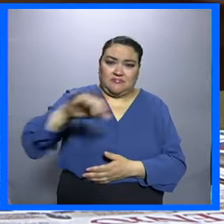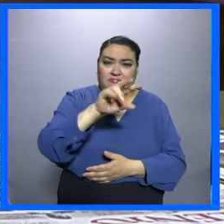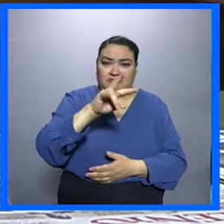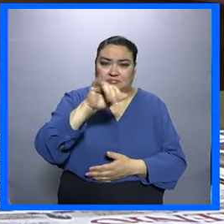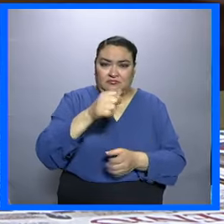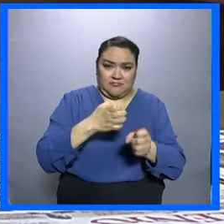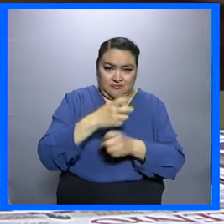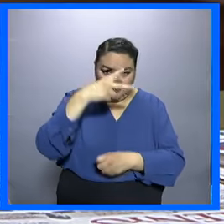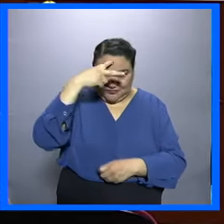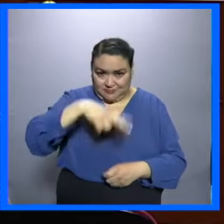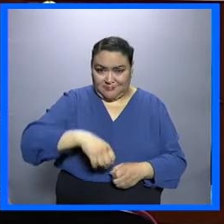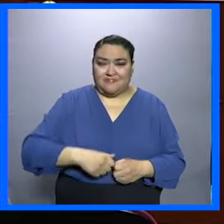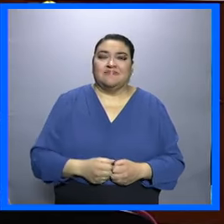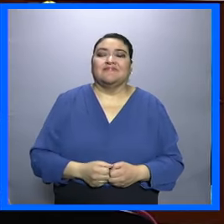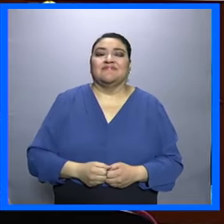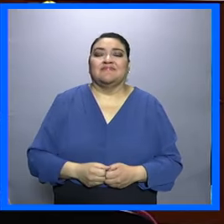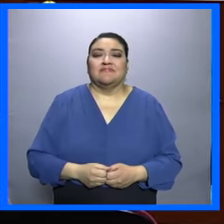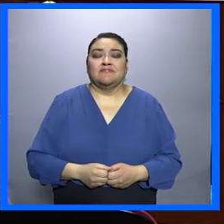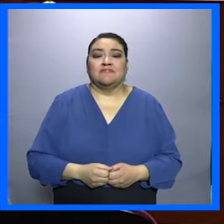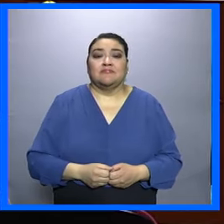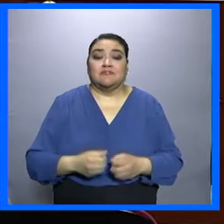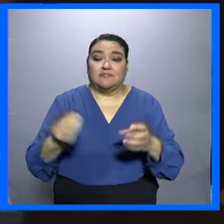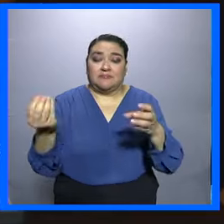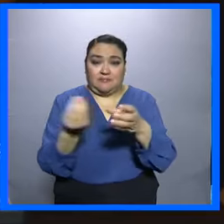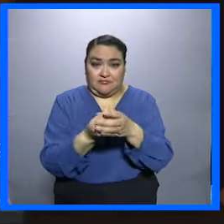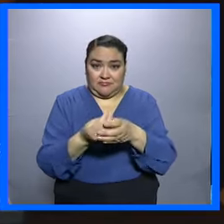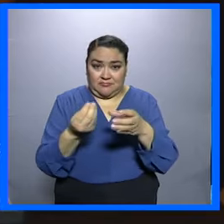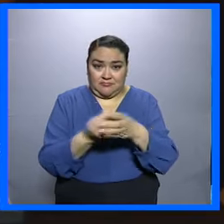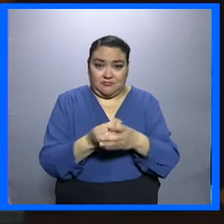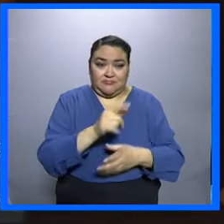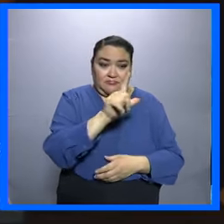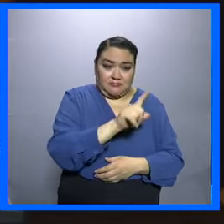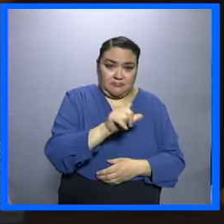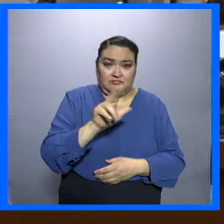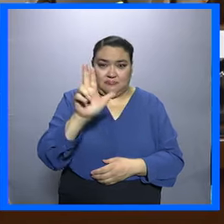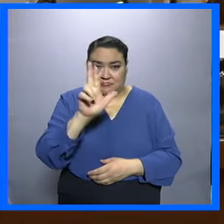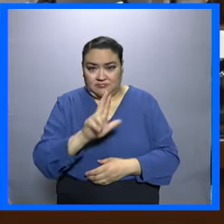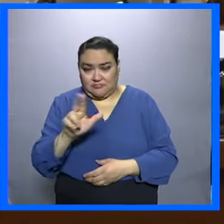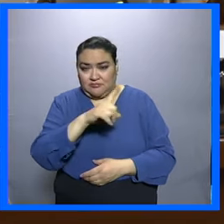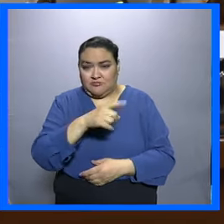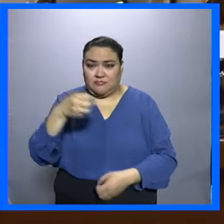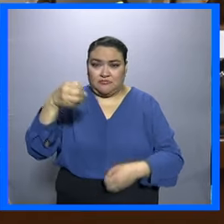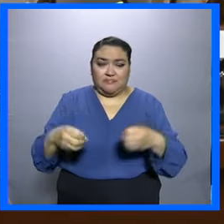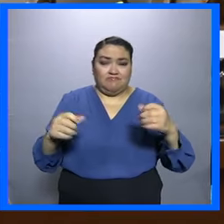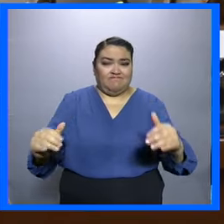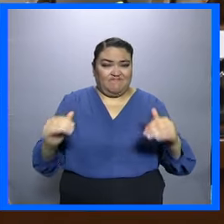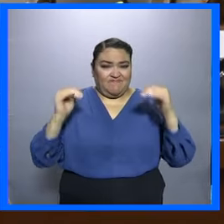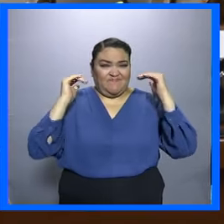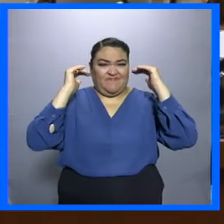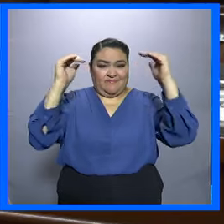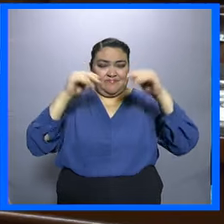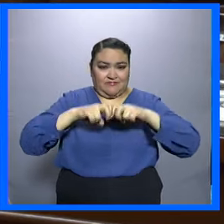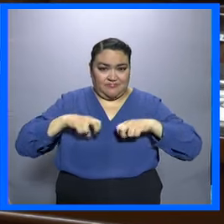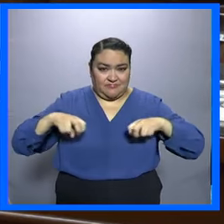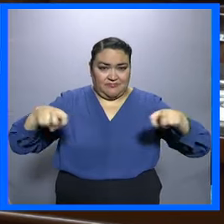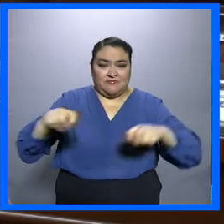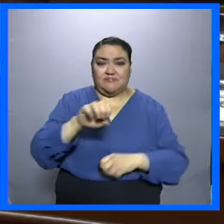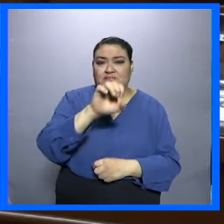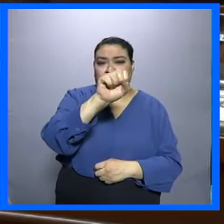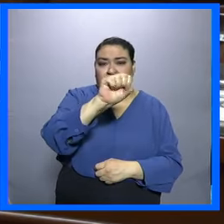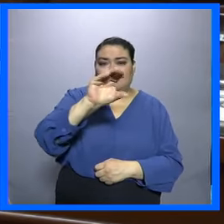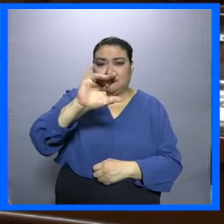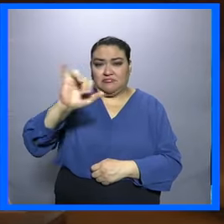de México. En sus sesiones del lunes y el martes, El Pleno de la nueva Suprema Corte declaró sin